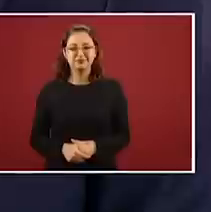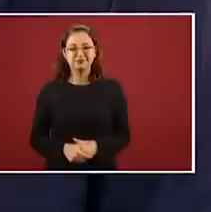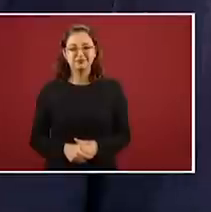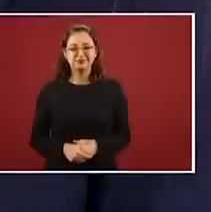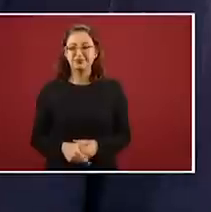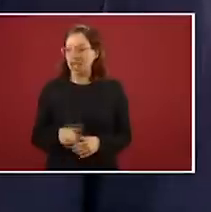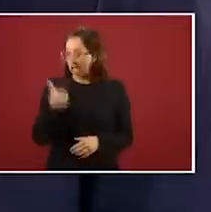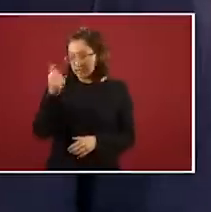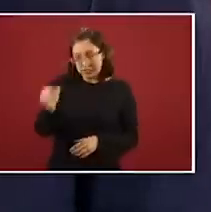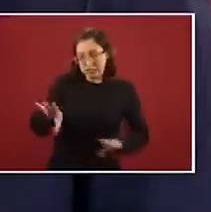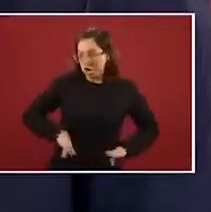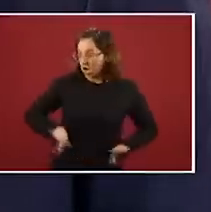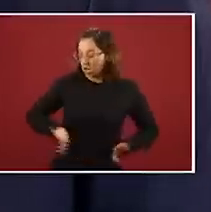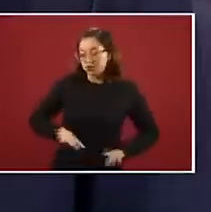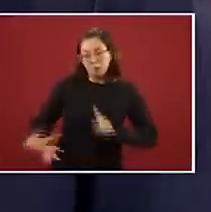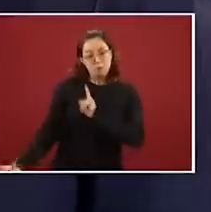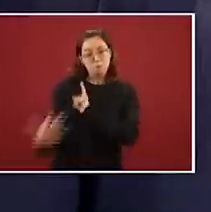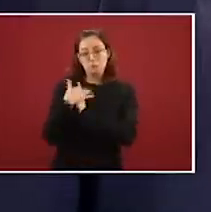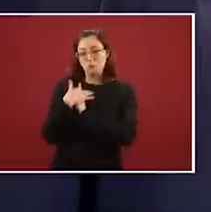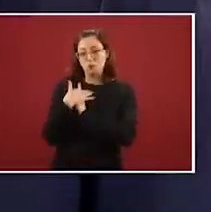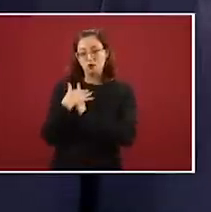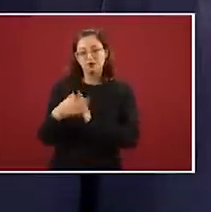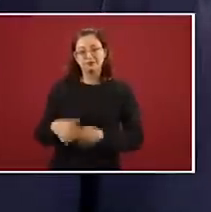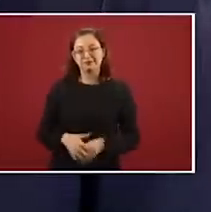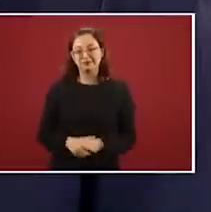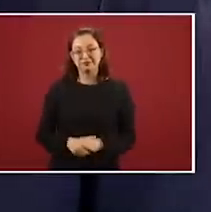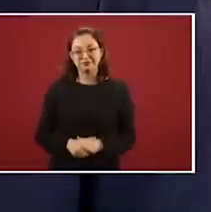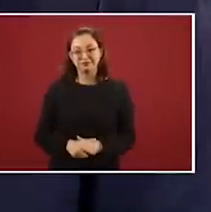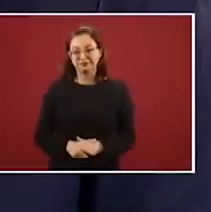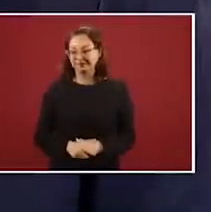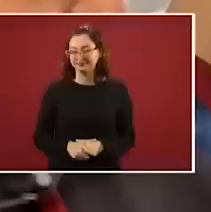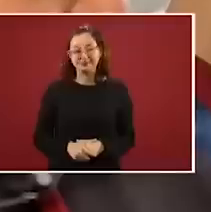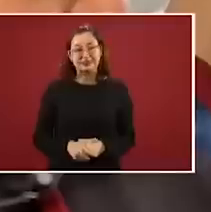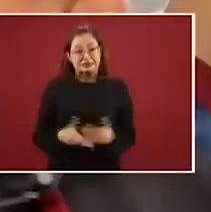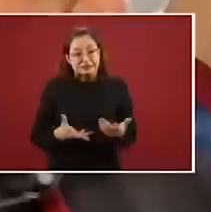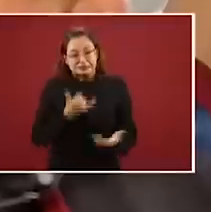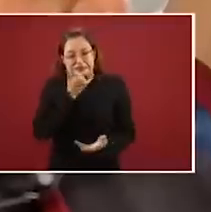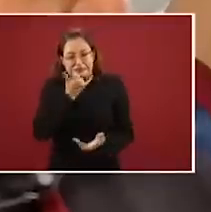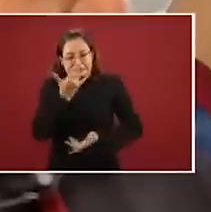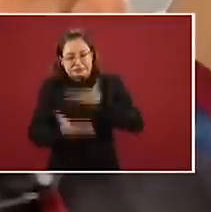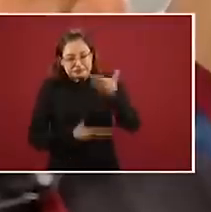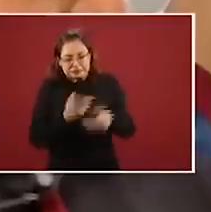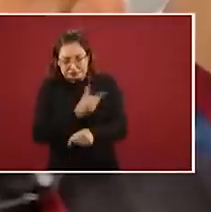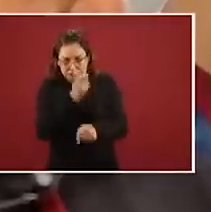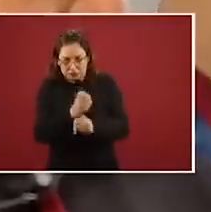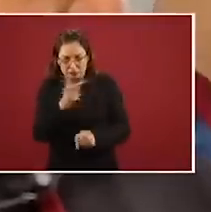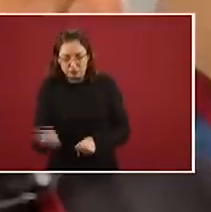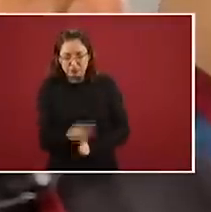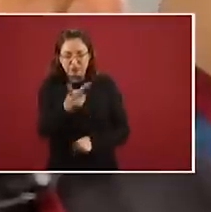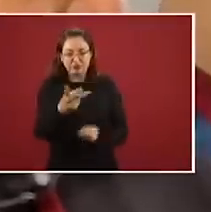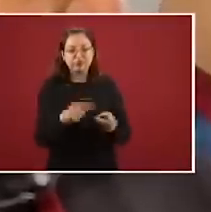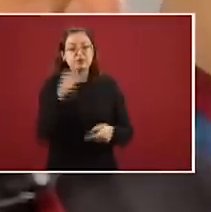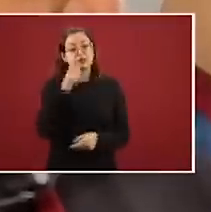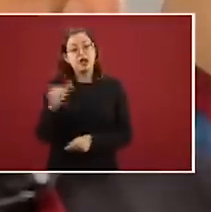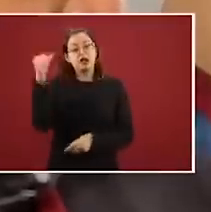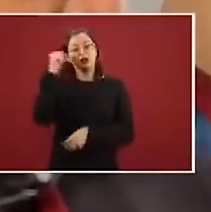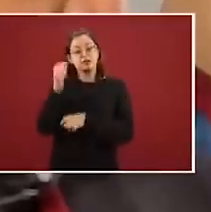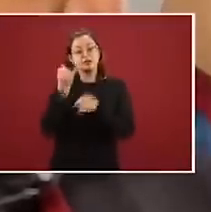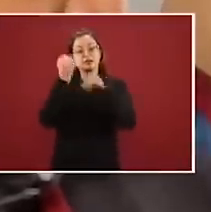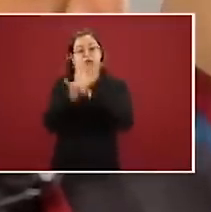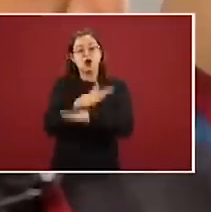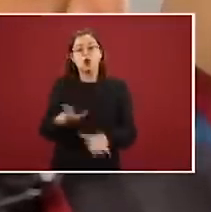Ese es el populismo. Ahora sí, perdón, presidente. Una segunda pregunta. Ayer se informaba que la Unidad de Inteligencia